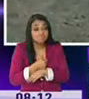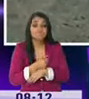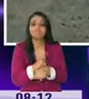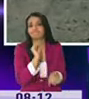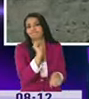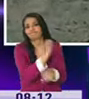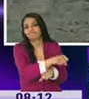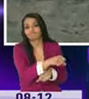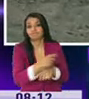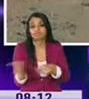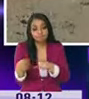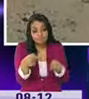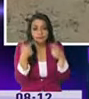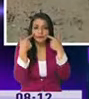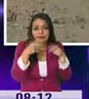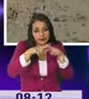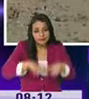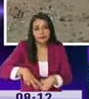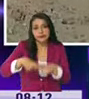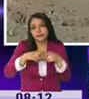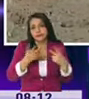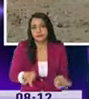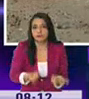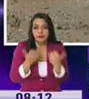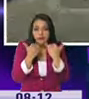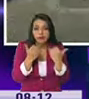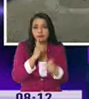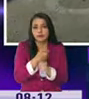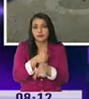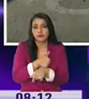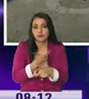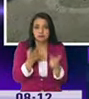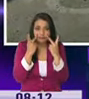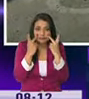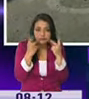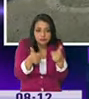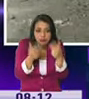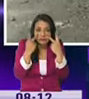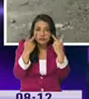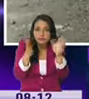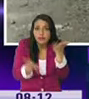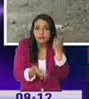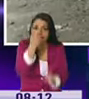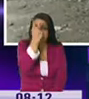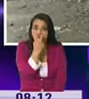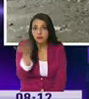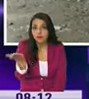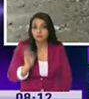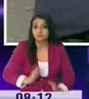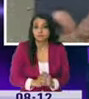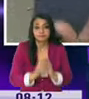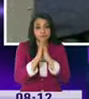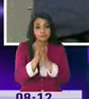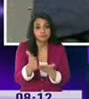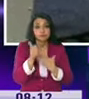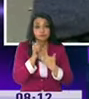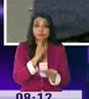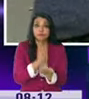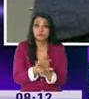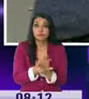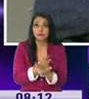hay que mandarles a que revisen un poquito las vistas, como dicen nuestros amigos allá en la costa. Así que pedimos la ayuda, la verdad que sí,